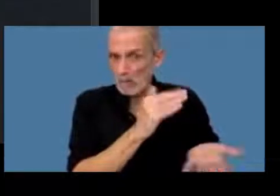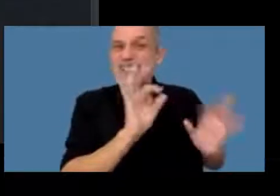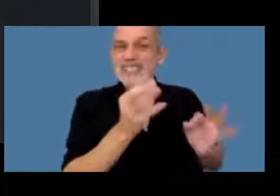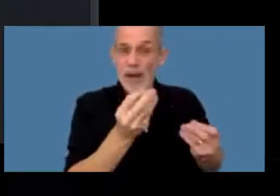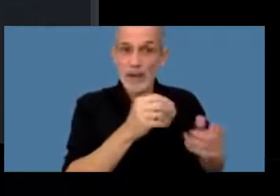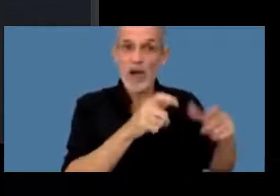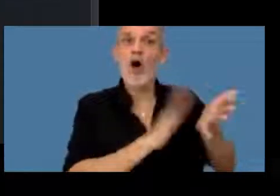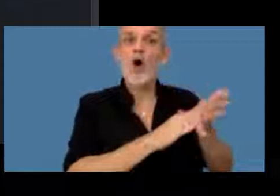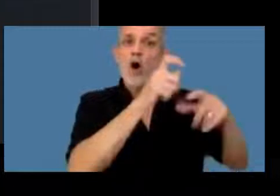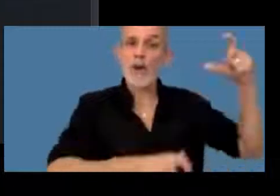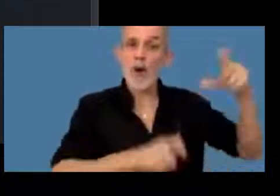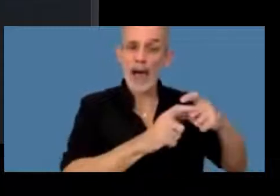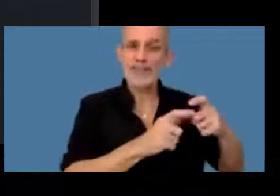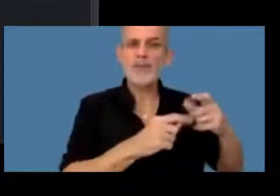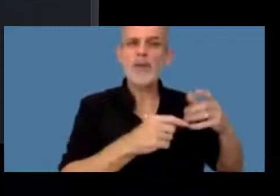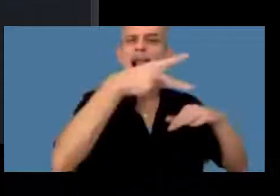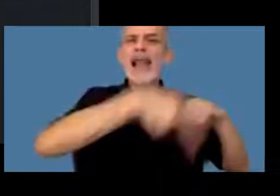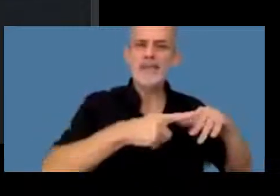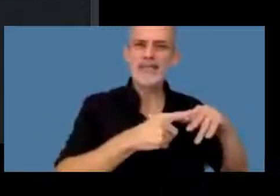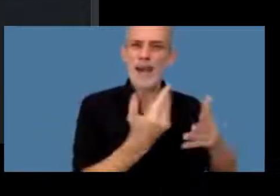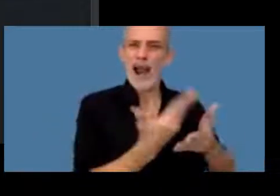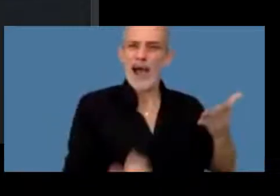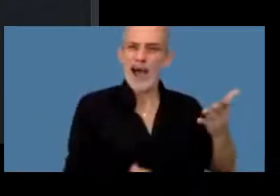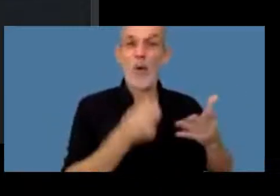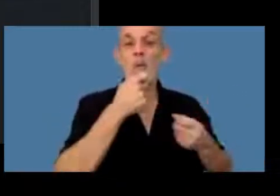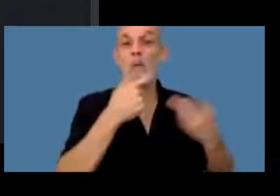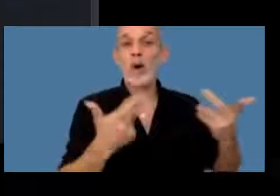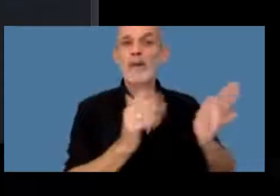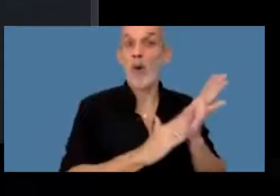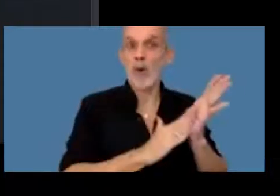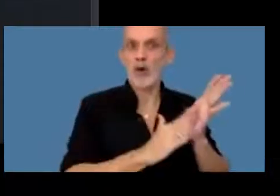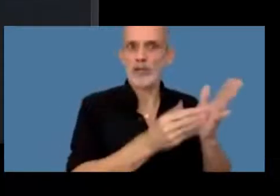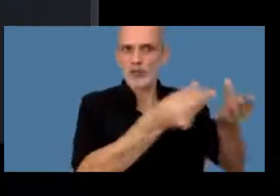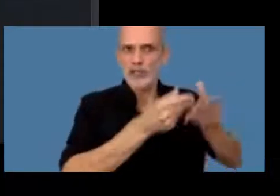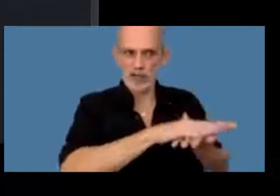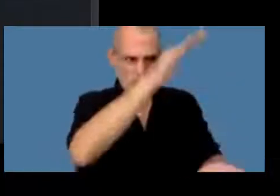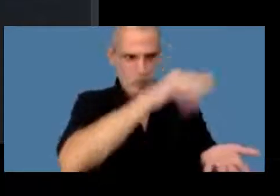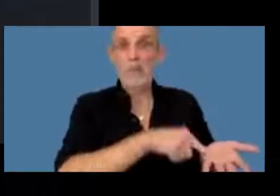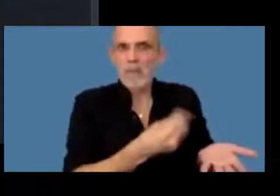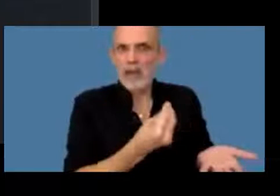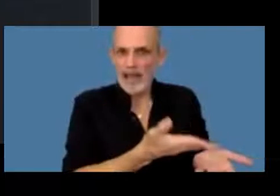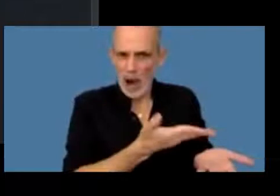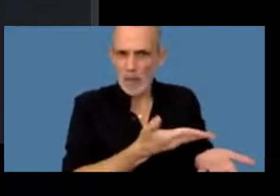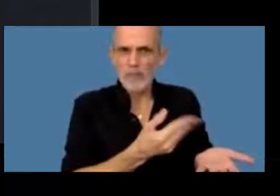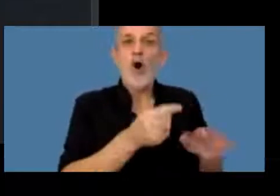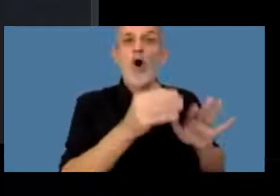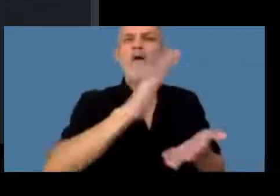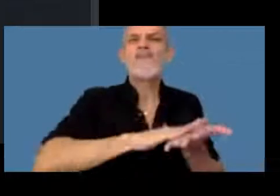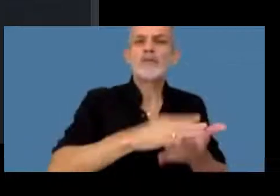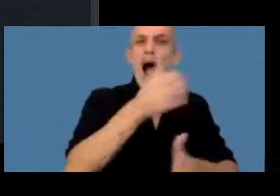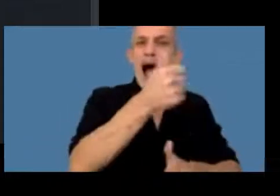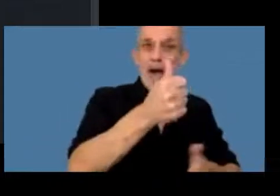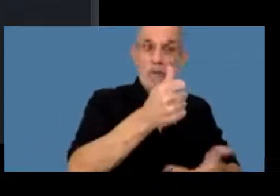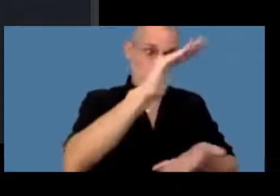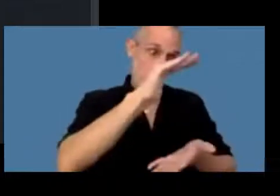límite para la deducción, como los de los monotributistas, o hay comprobantes A, comprobantes de